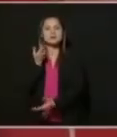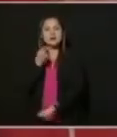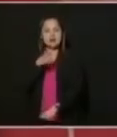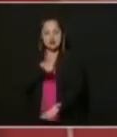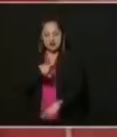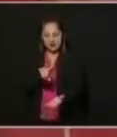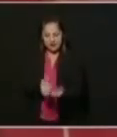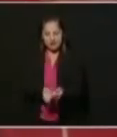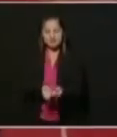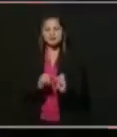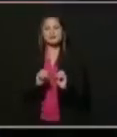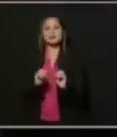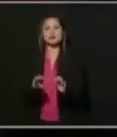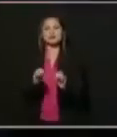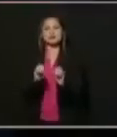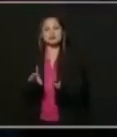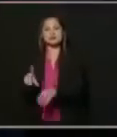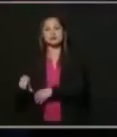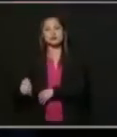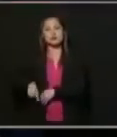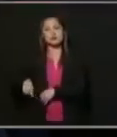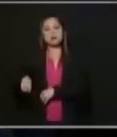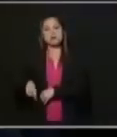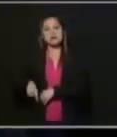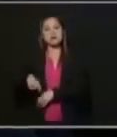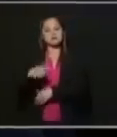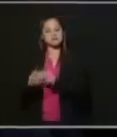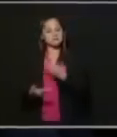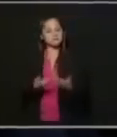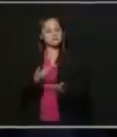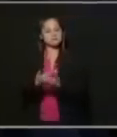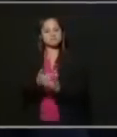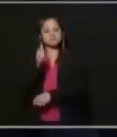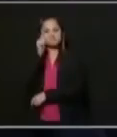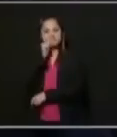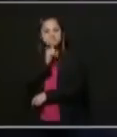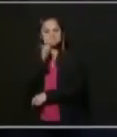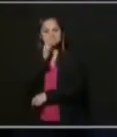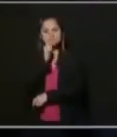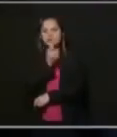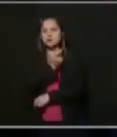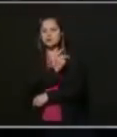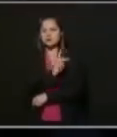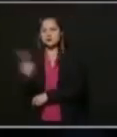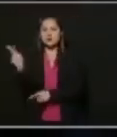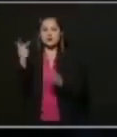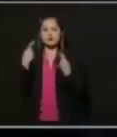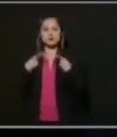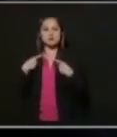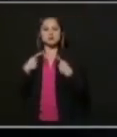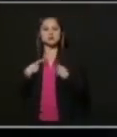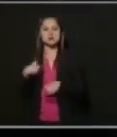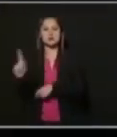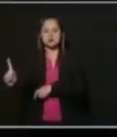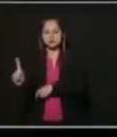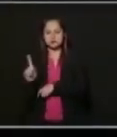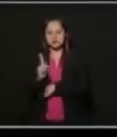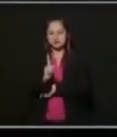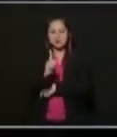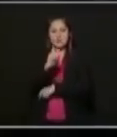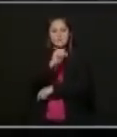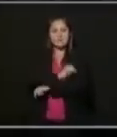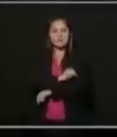en las oficinas públicas. Todo el que vaya a la oficina, a una oficina pública, a una